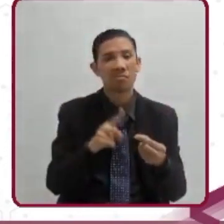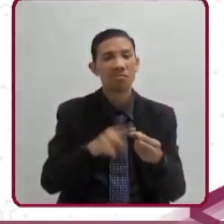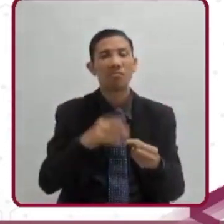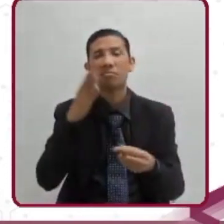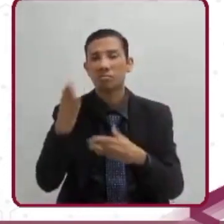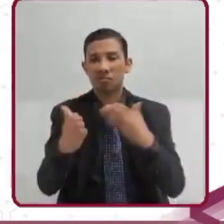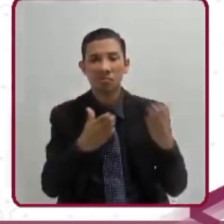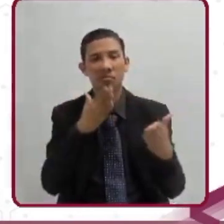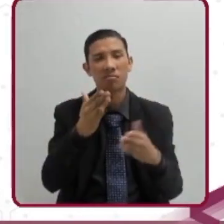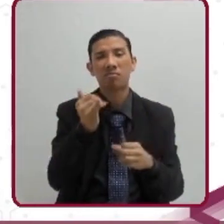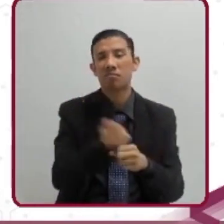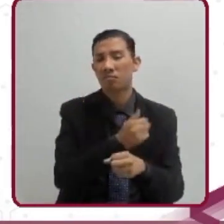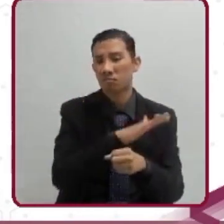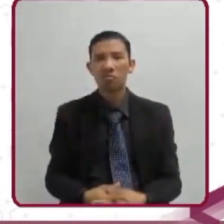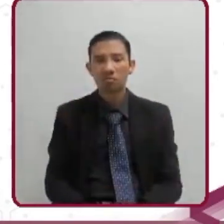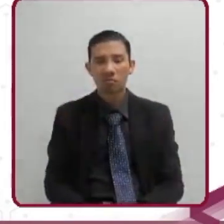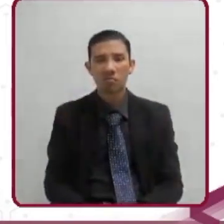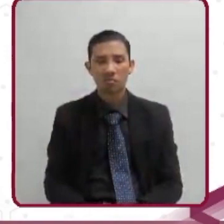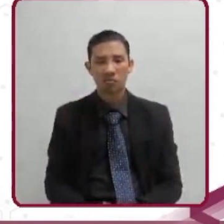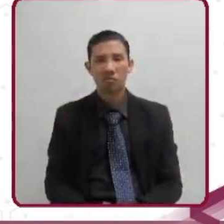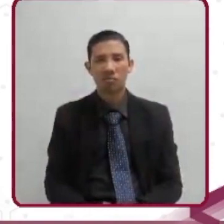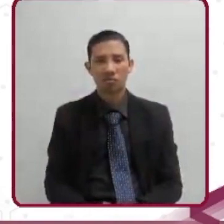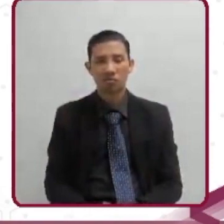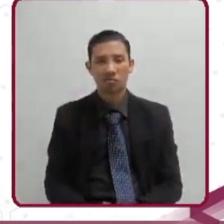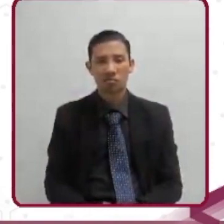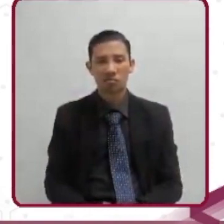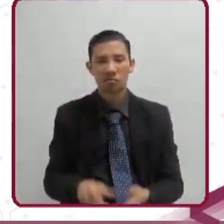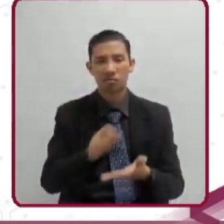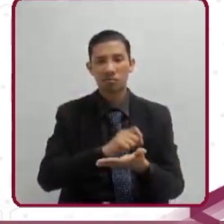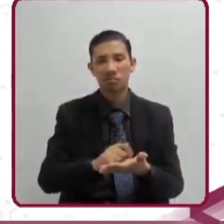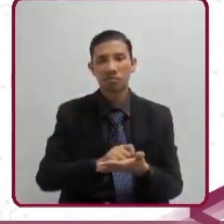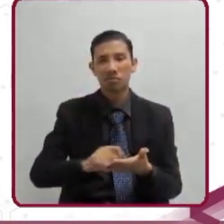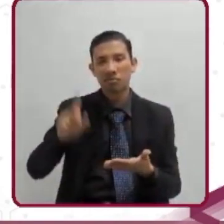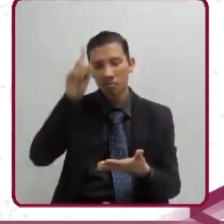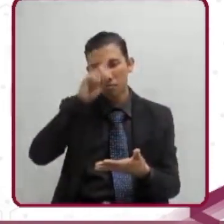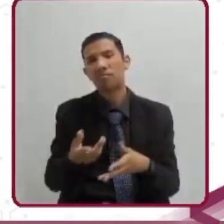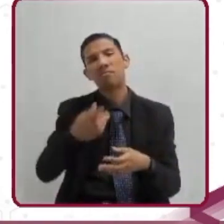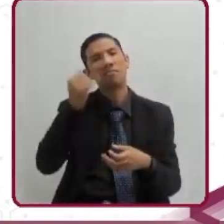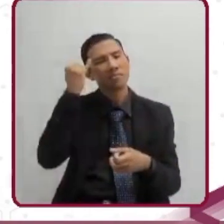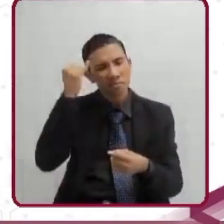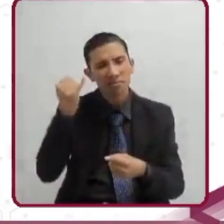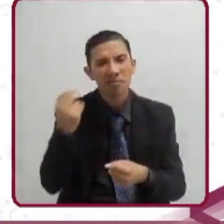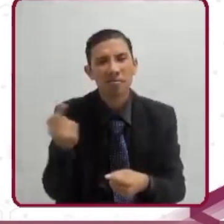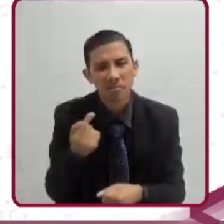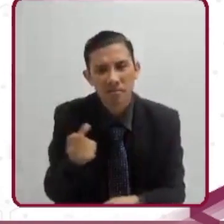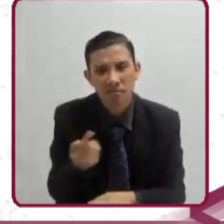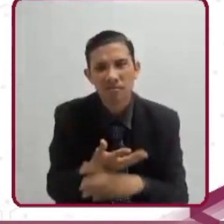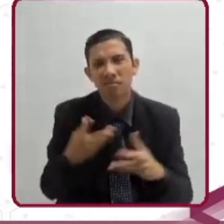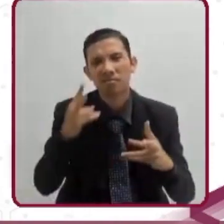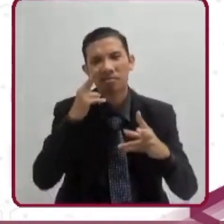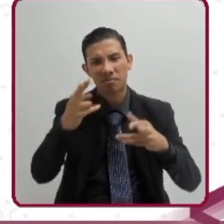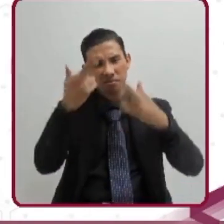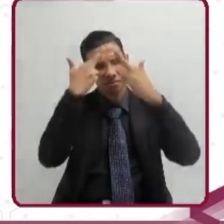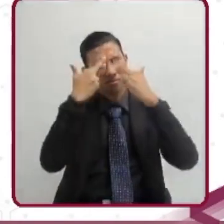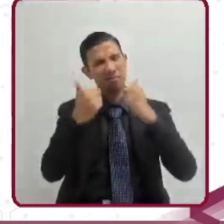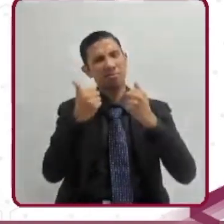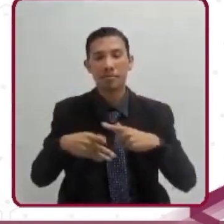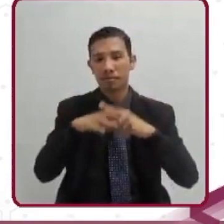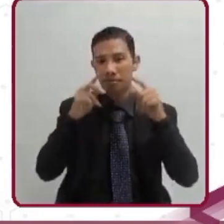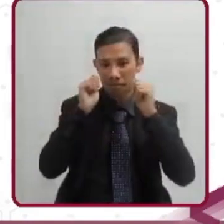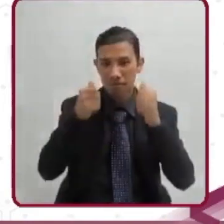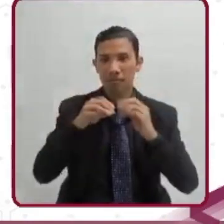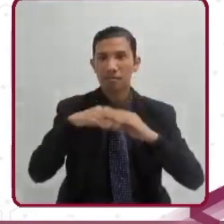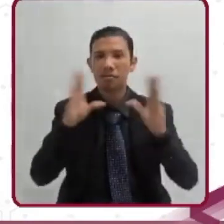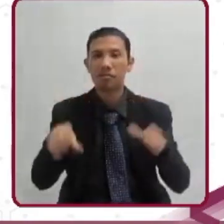y reconoció que viene un 2023 lleno de muchas actividades y garantizó a los ciudadanos un trabajo